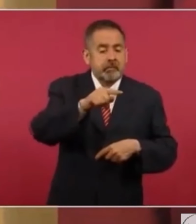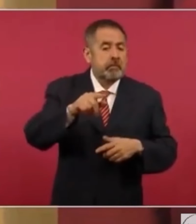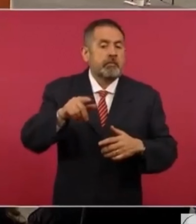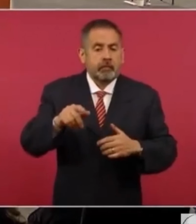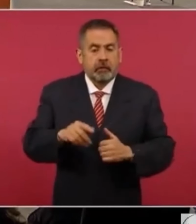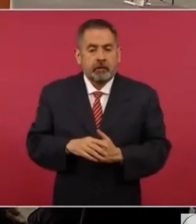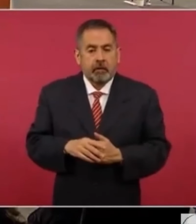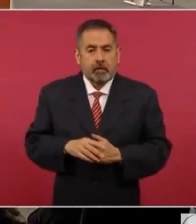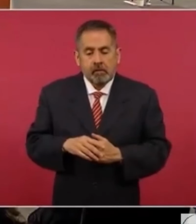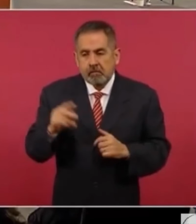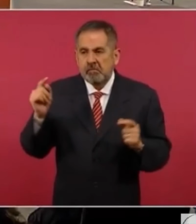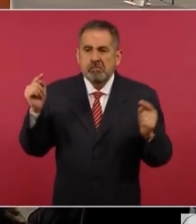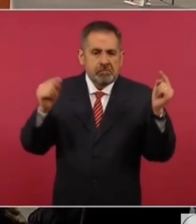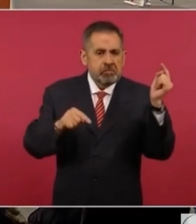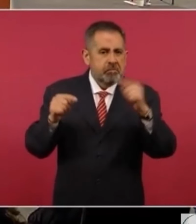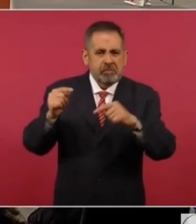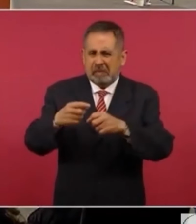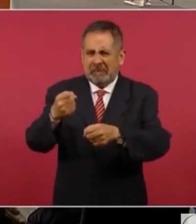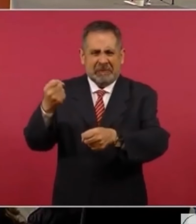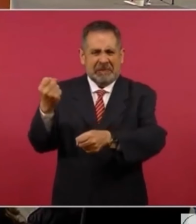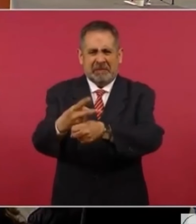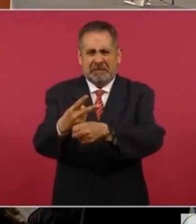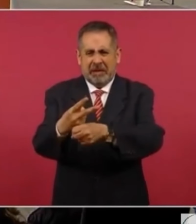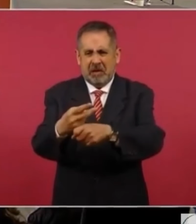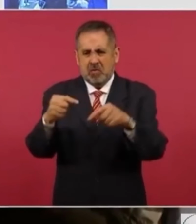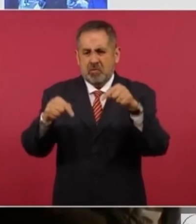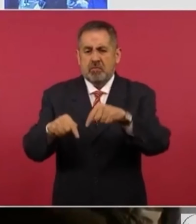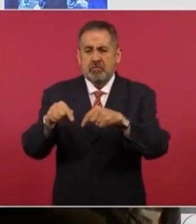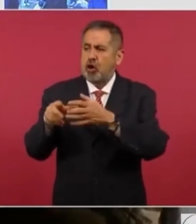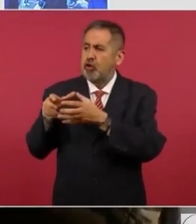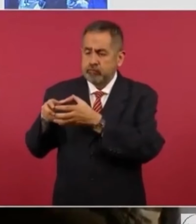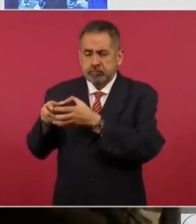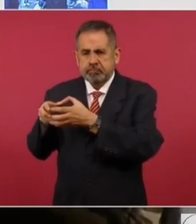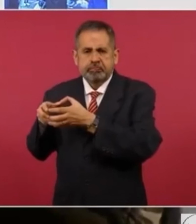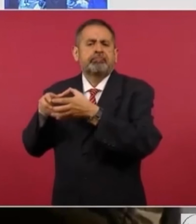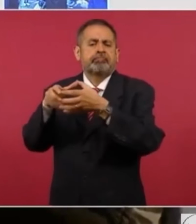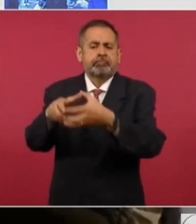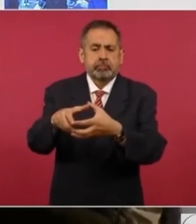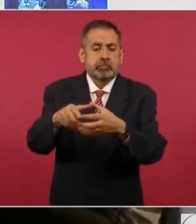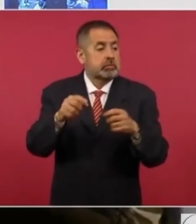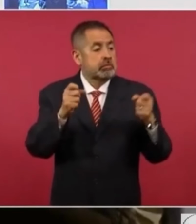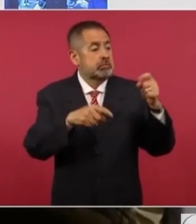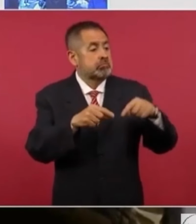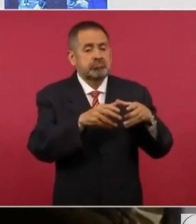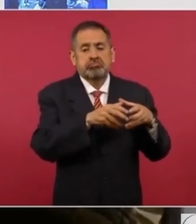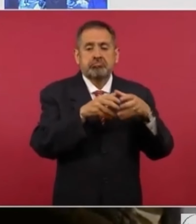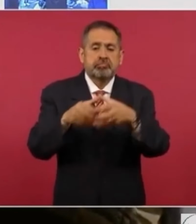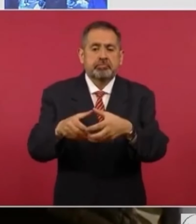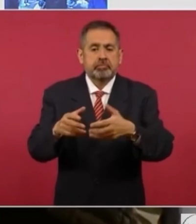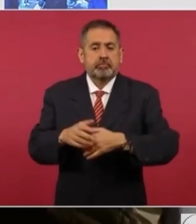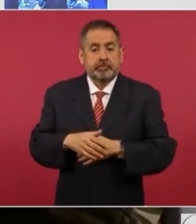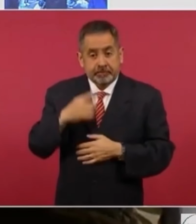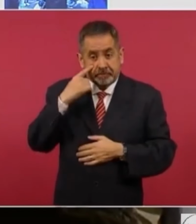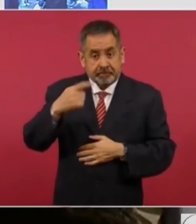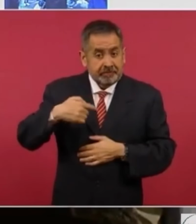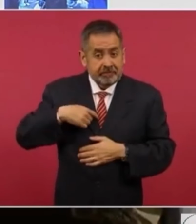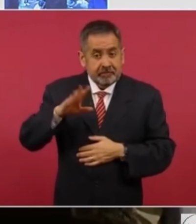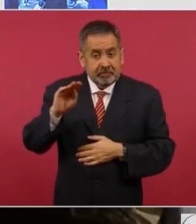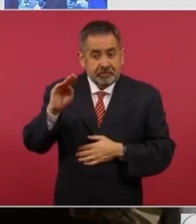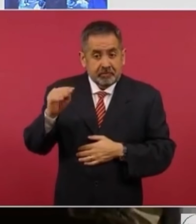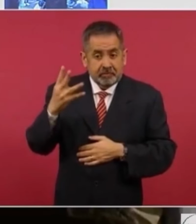muchas personas se dieron cita desde muy temprano en muchos puntos de la ciudad. Y tenemos aquí que dice, a mis 94